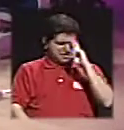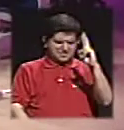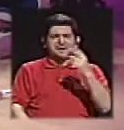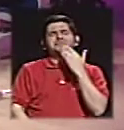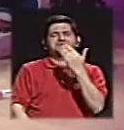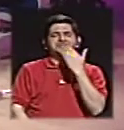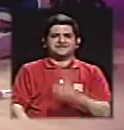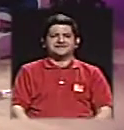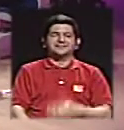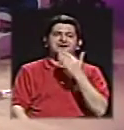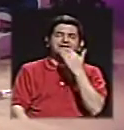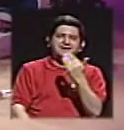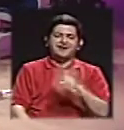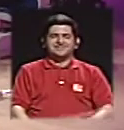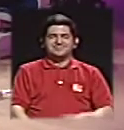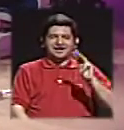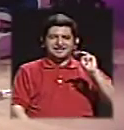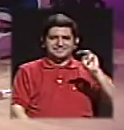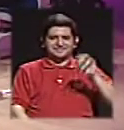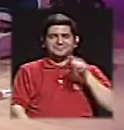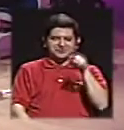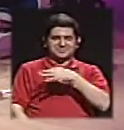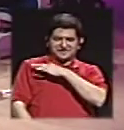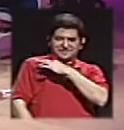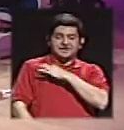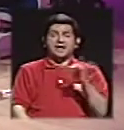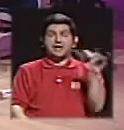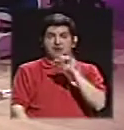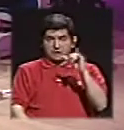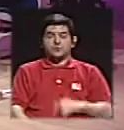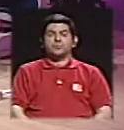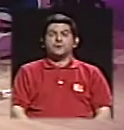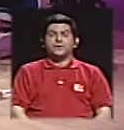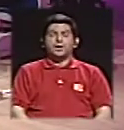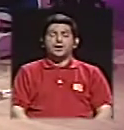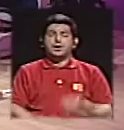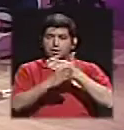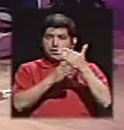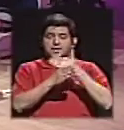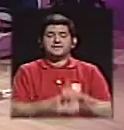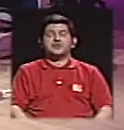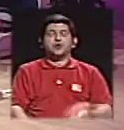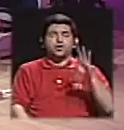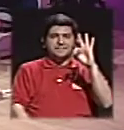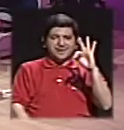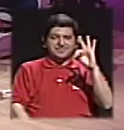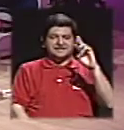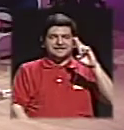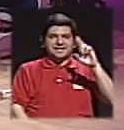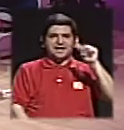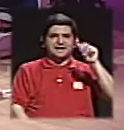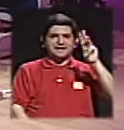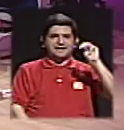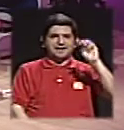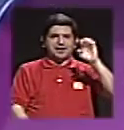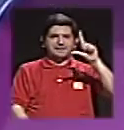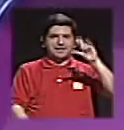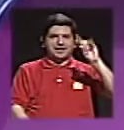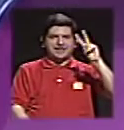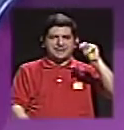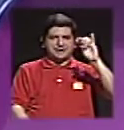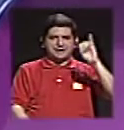aquí. Gracias, Maricel, por invitarme. Y también vamos a compartir con Teresita Ramelini, quien es docente e